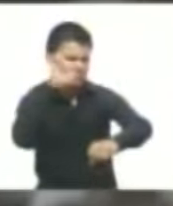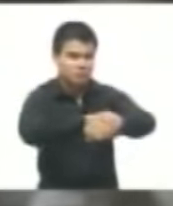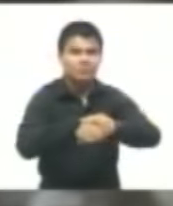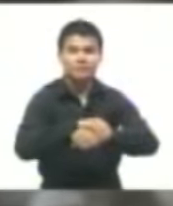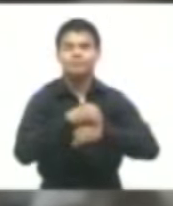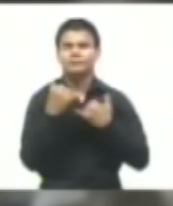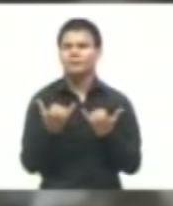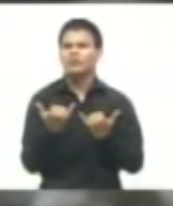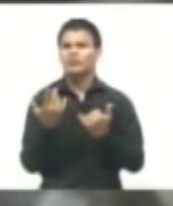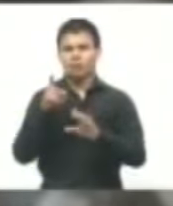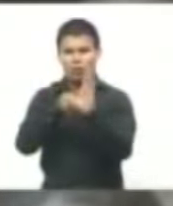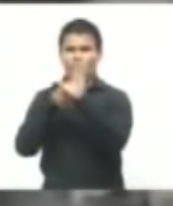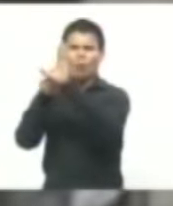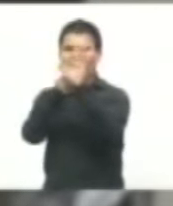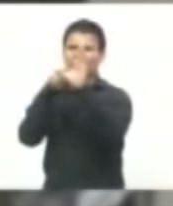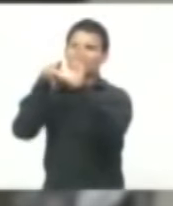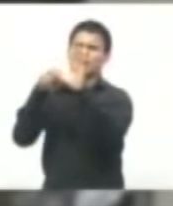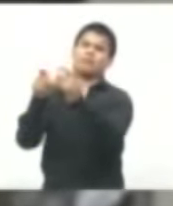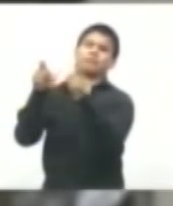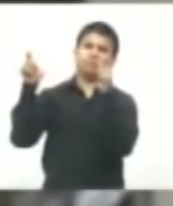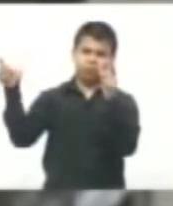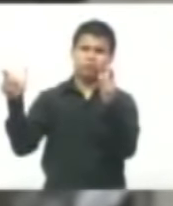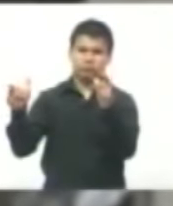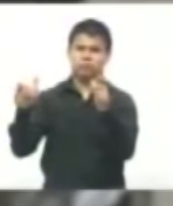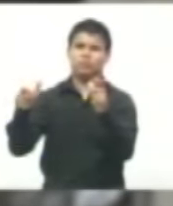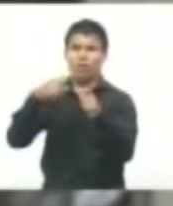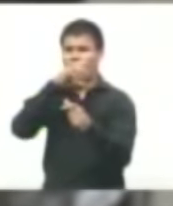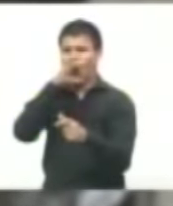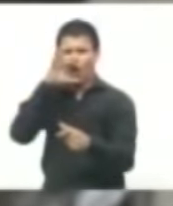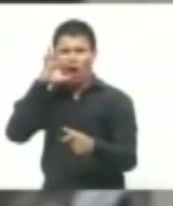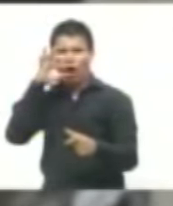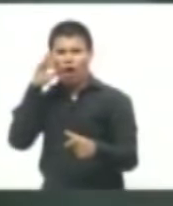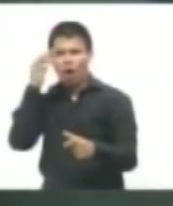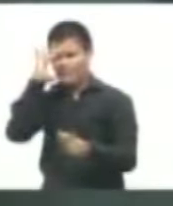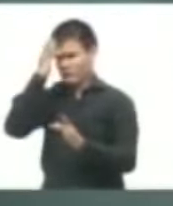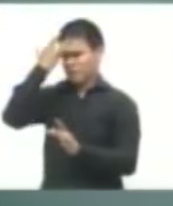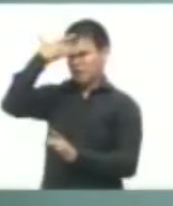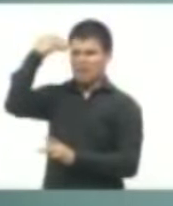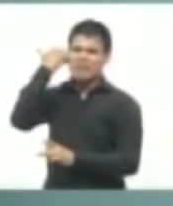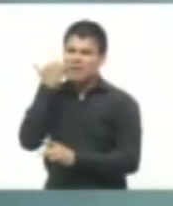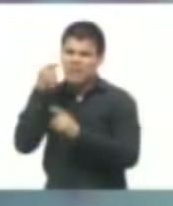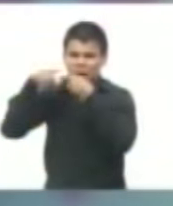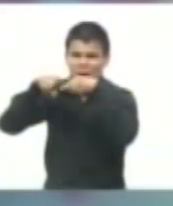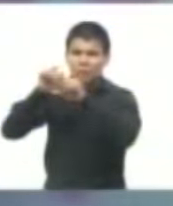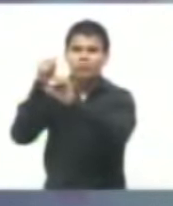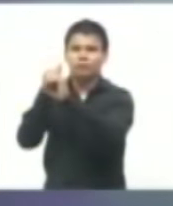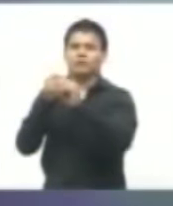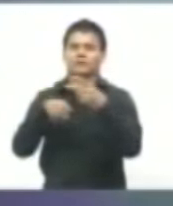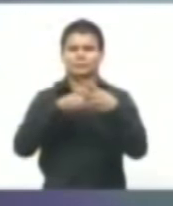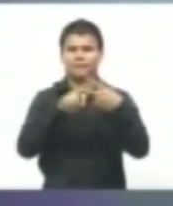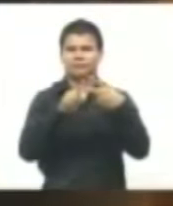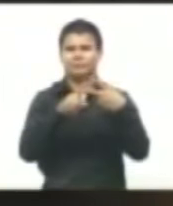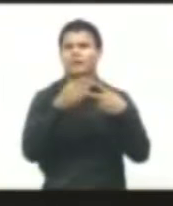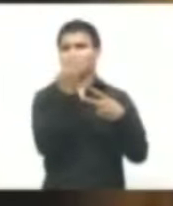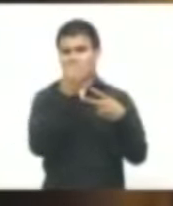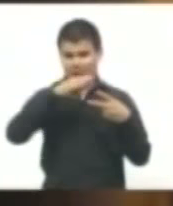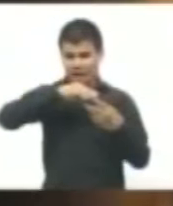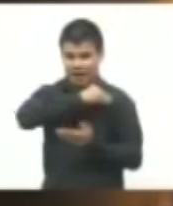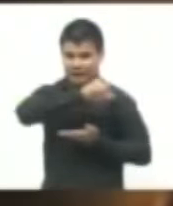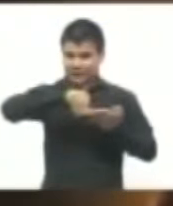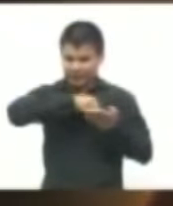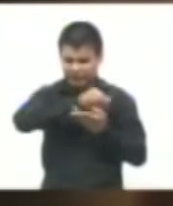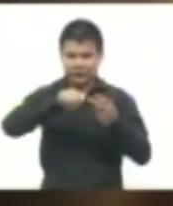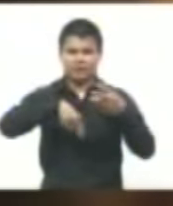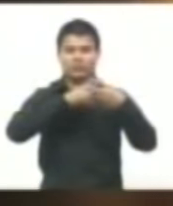corresponden a La Guajira, 1.200 al Magdalena, 799 a Bolívar, 780 al Departamento del Atlántico, seguido